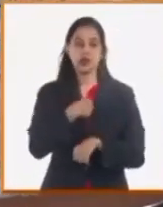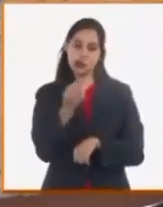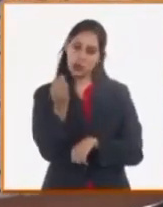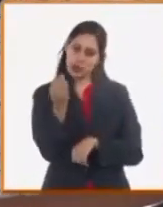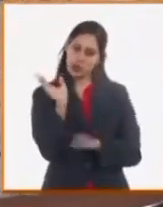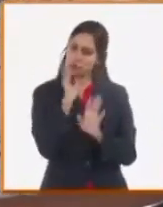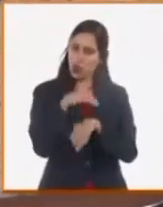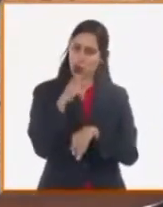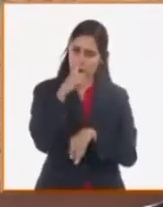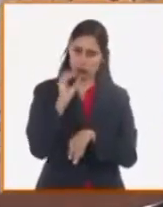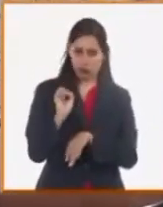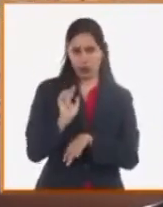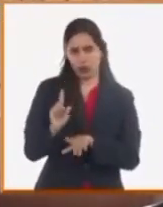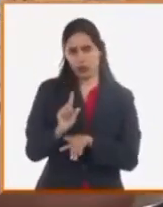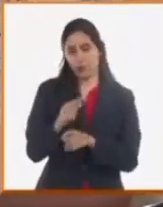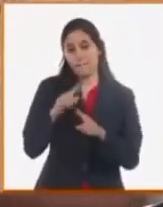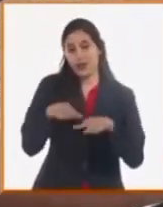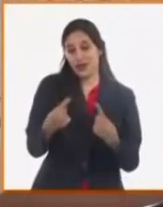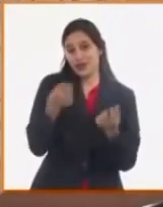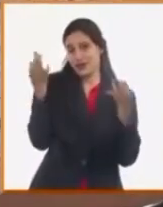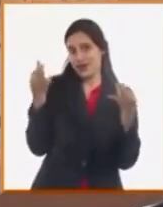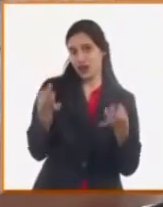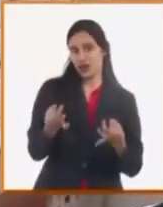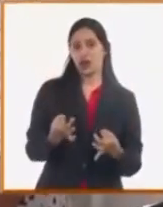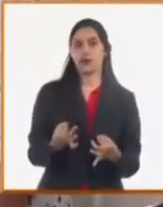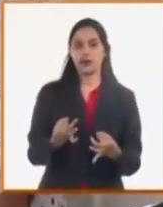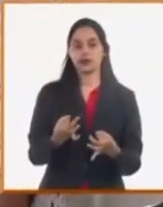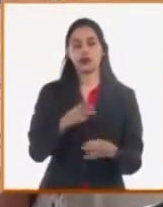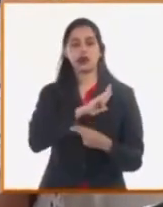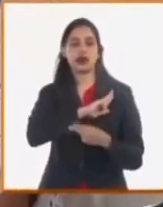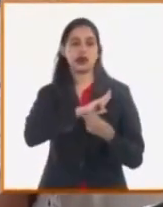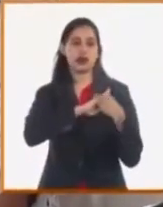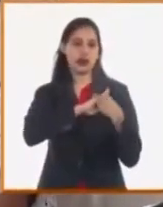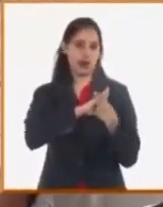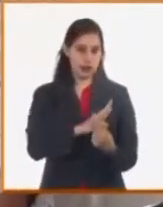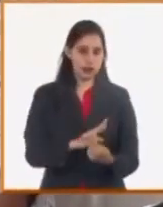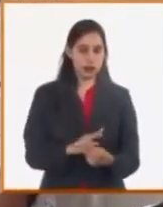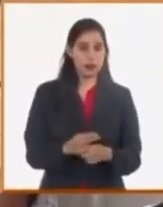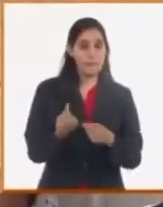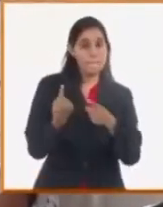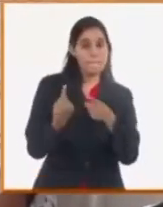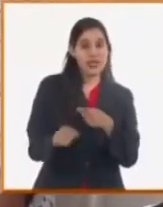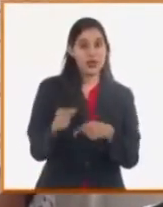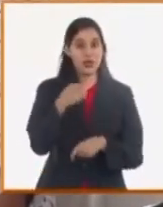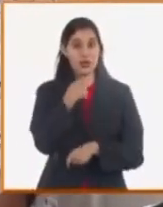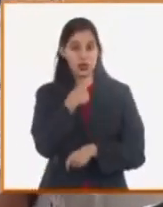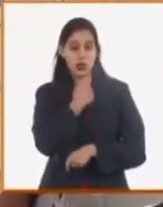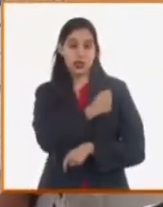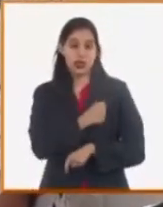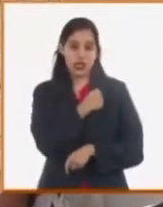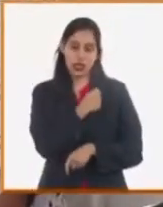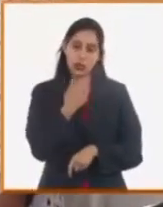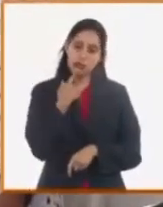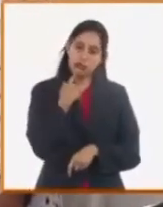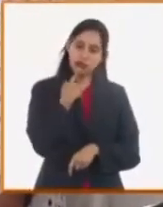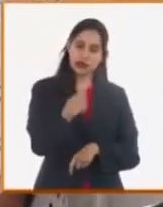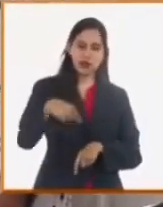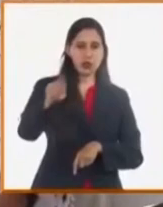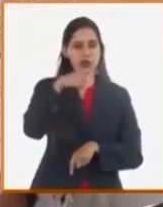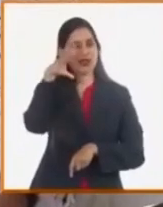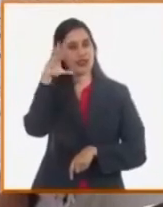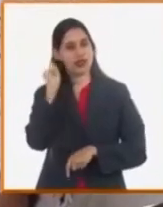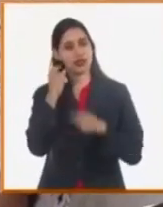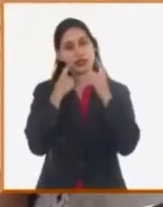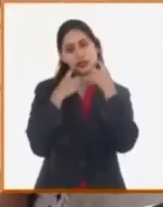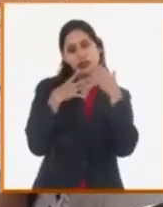eso porque realmente eh tiene parte de razón sin embargo yo quiero dejar algo claro y conversarlo con ustedes porque además los